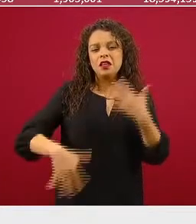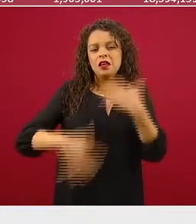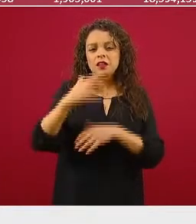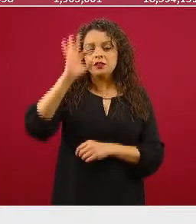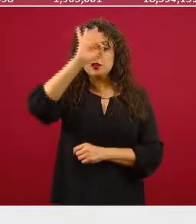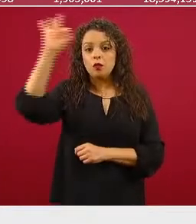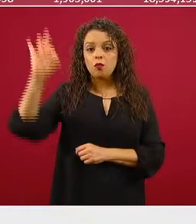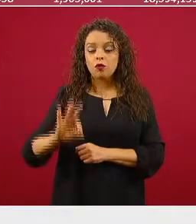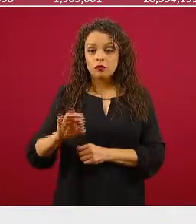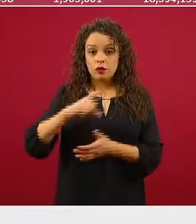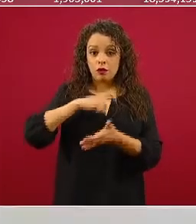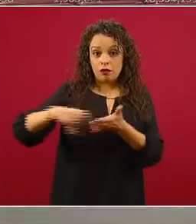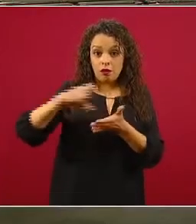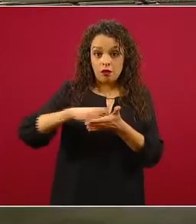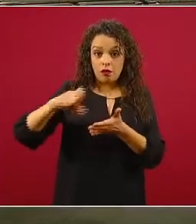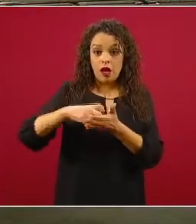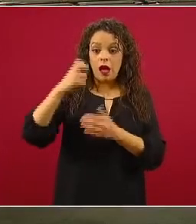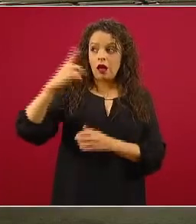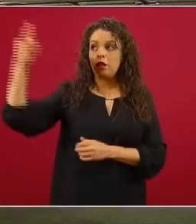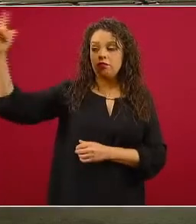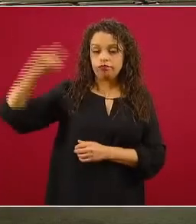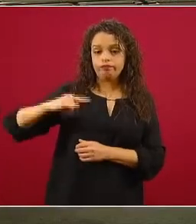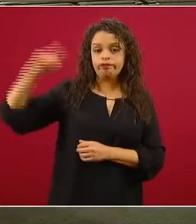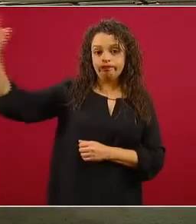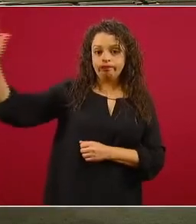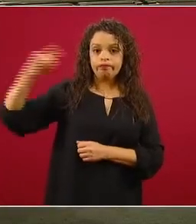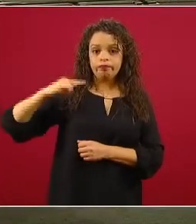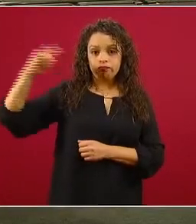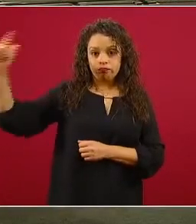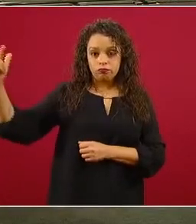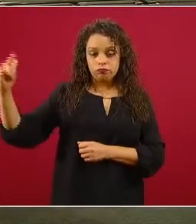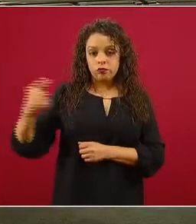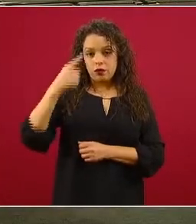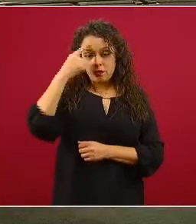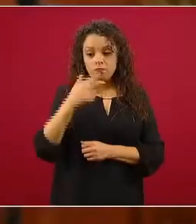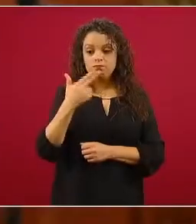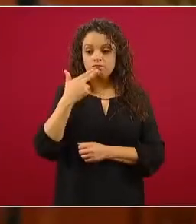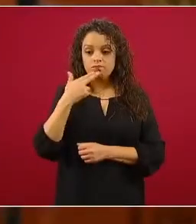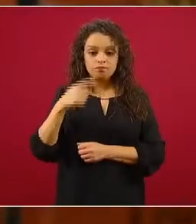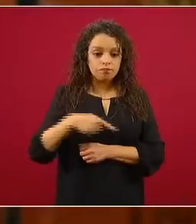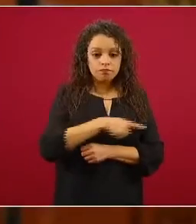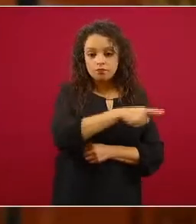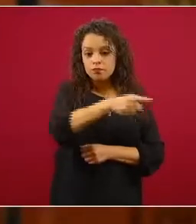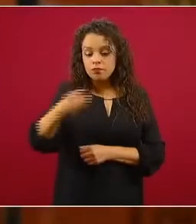está administrado para poder atender toda la demanda.